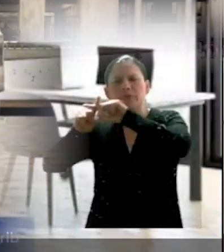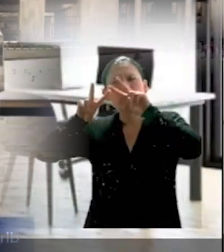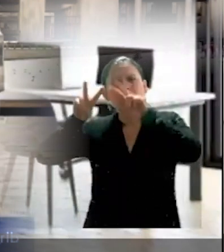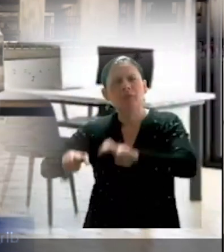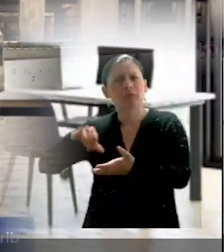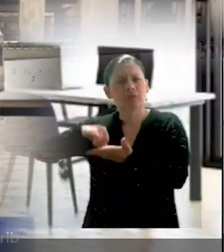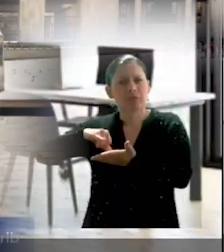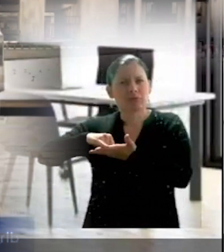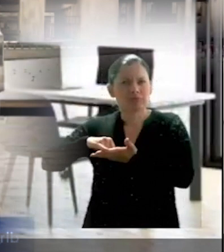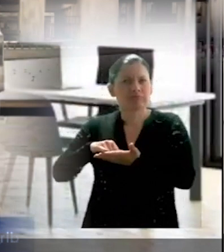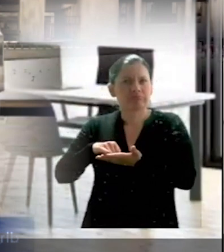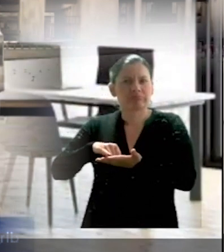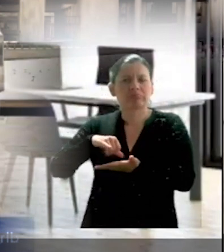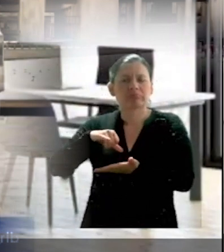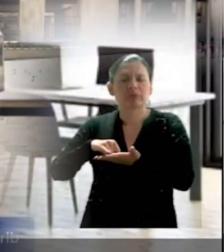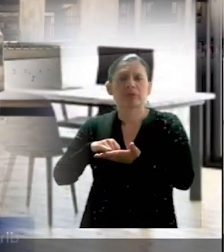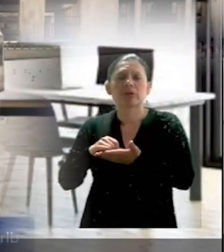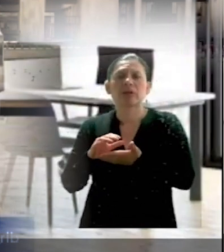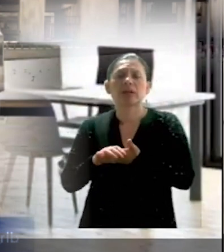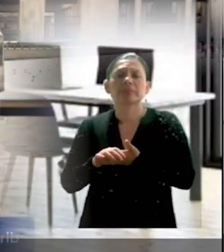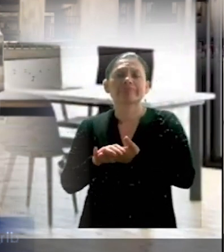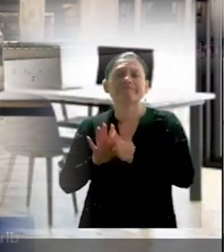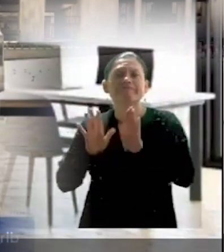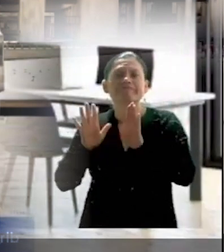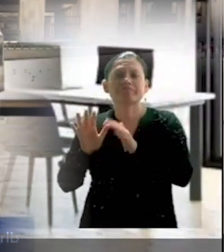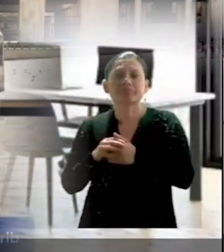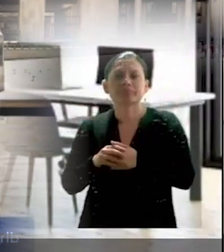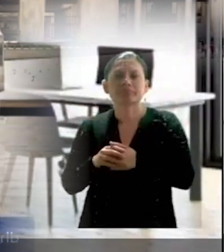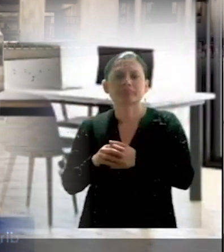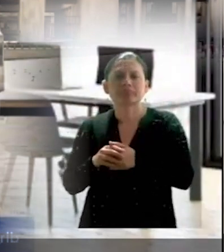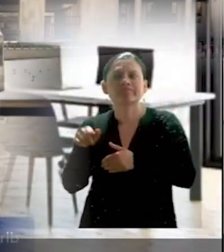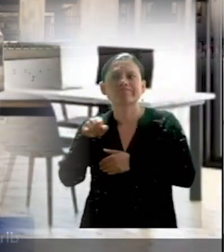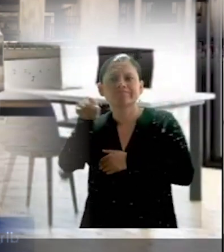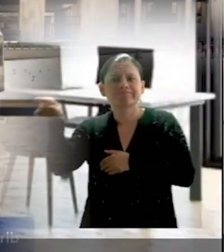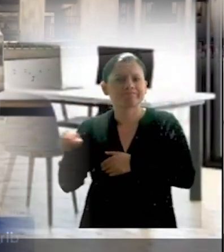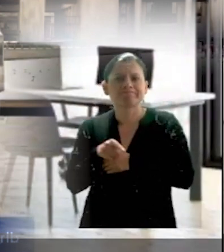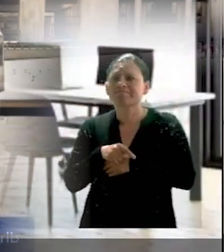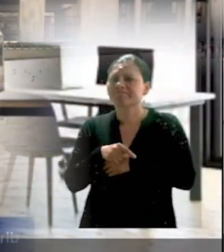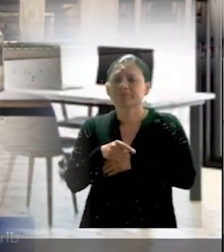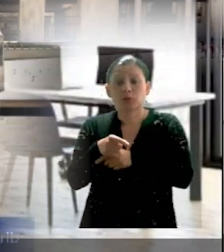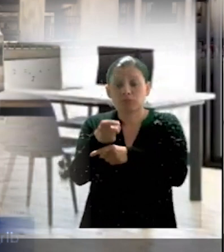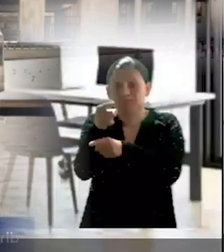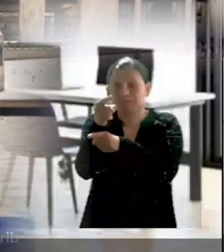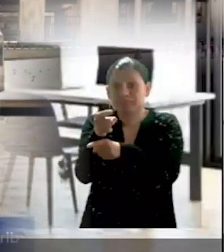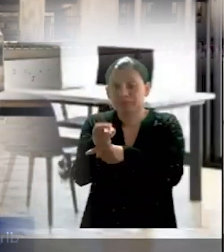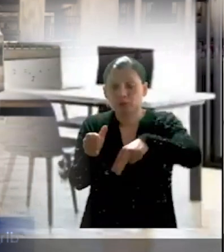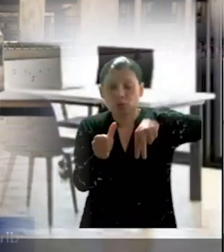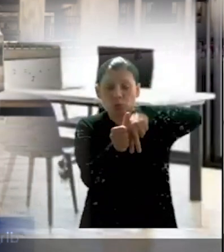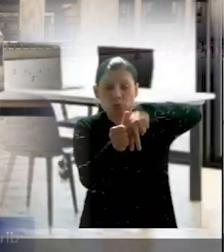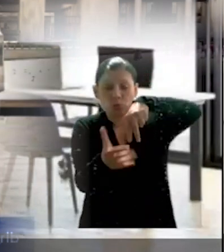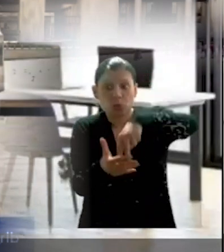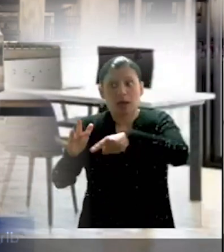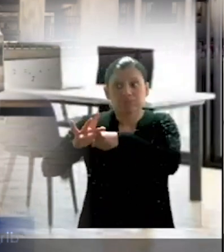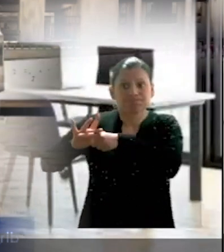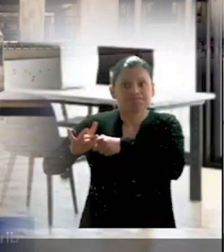un nivel relativamente importante de incumplimiento o de no saber si realmente